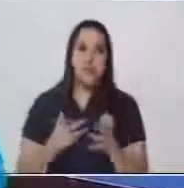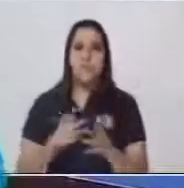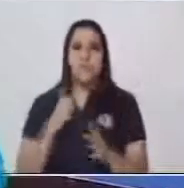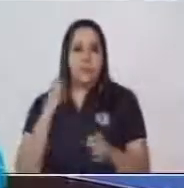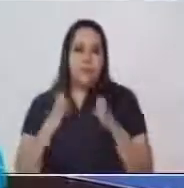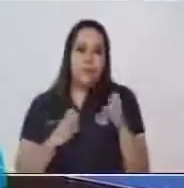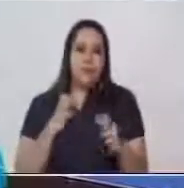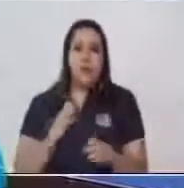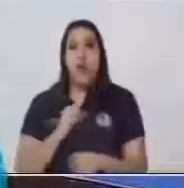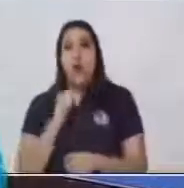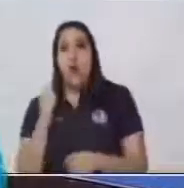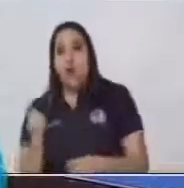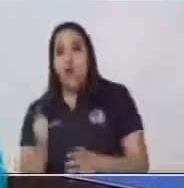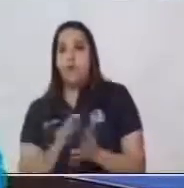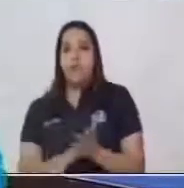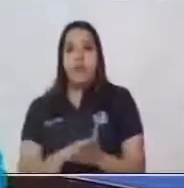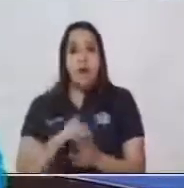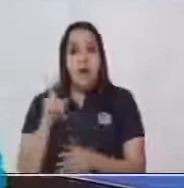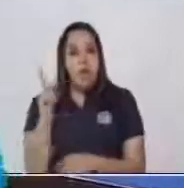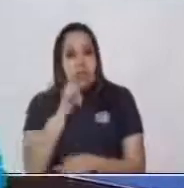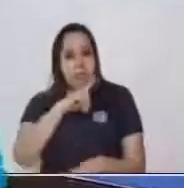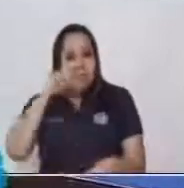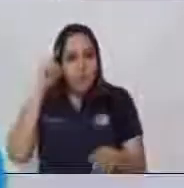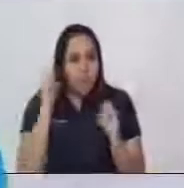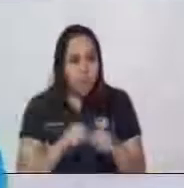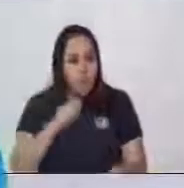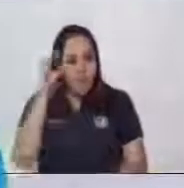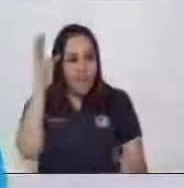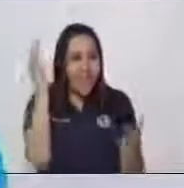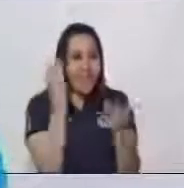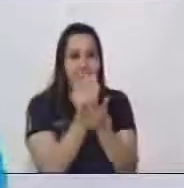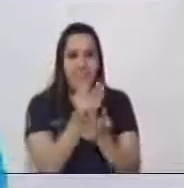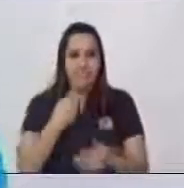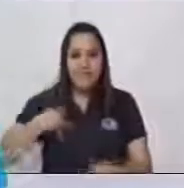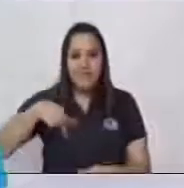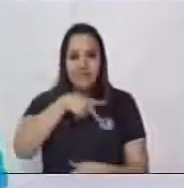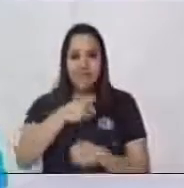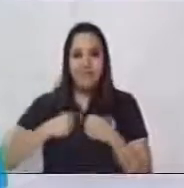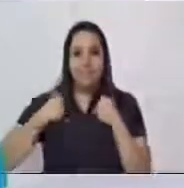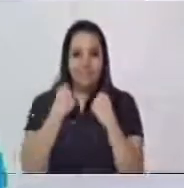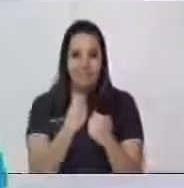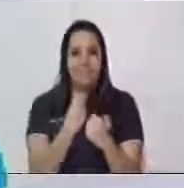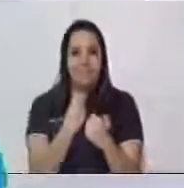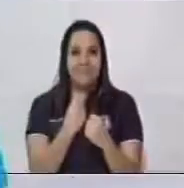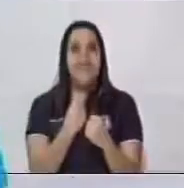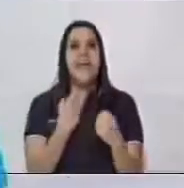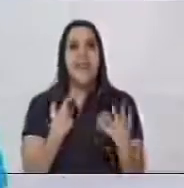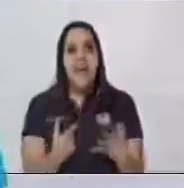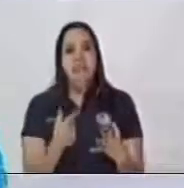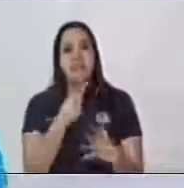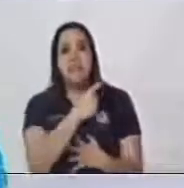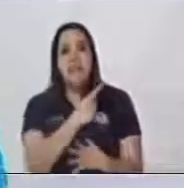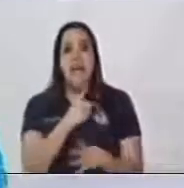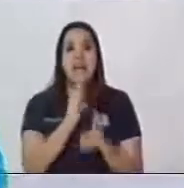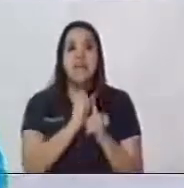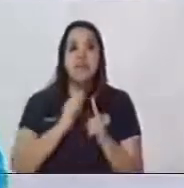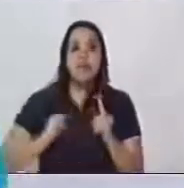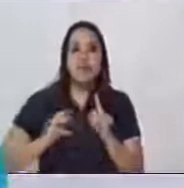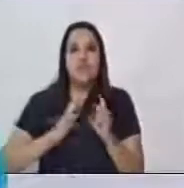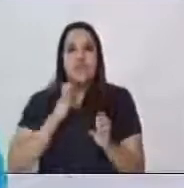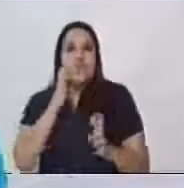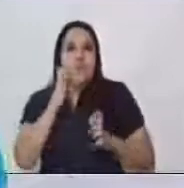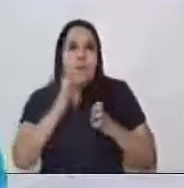bien, no puedo creer que hayamos ganado. En este caso, las oraciones exclamativas, como transmiten